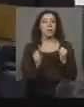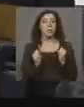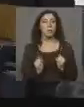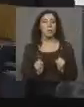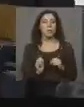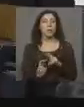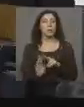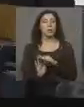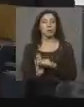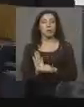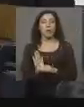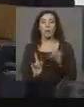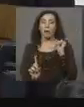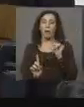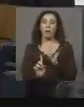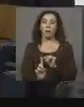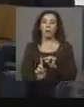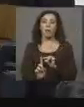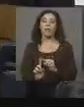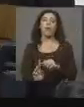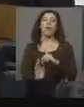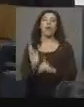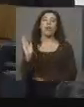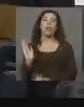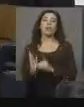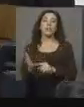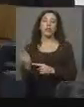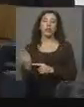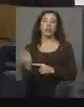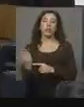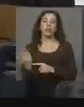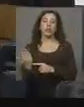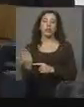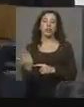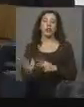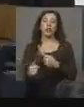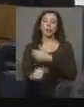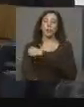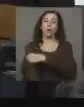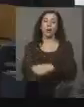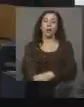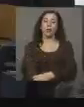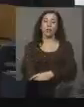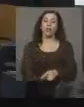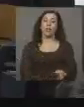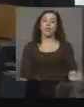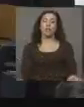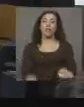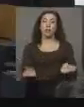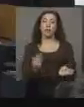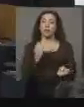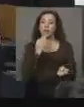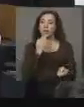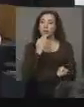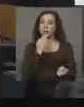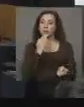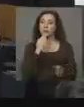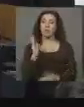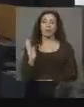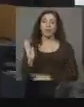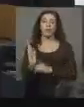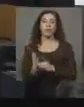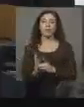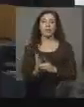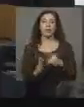tener programas que apunten al desarrollo tecnológico en cada una de las regiones y que esto fomente además el